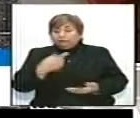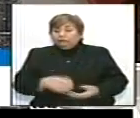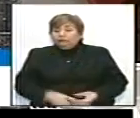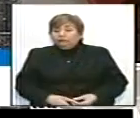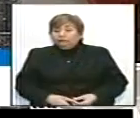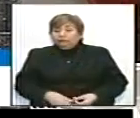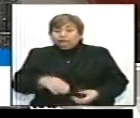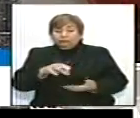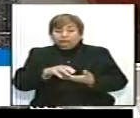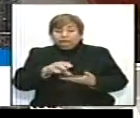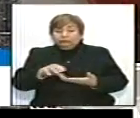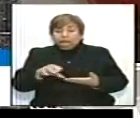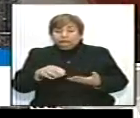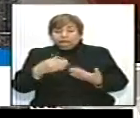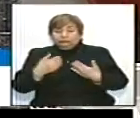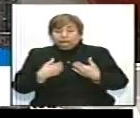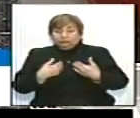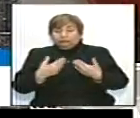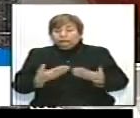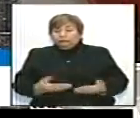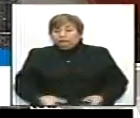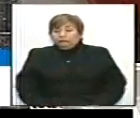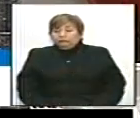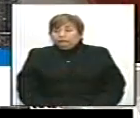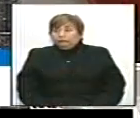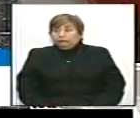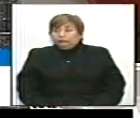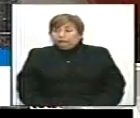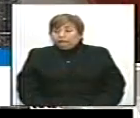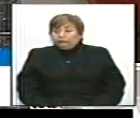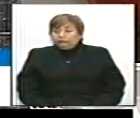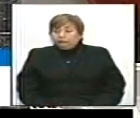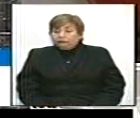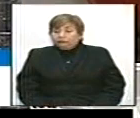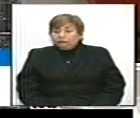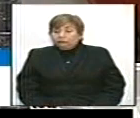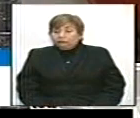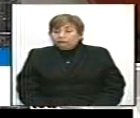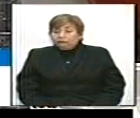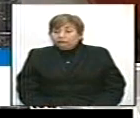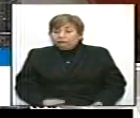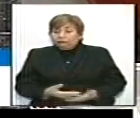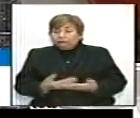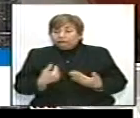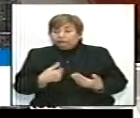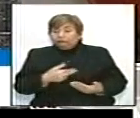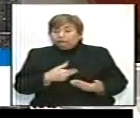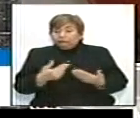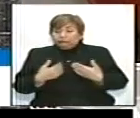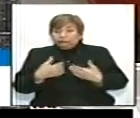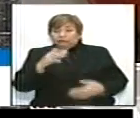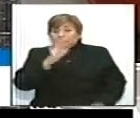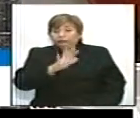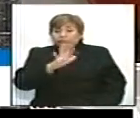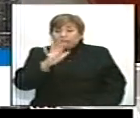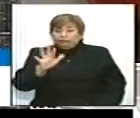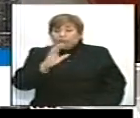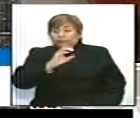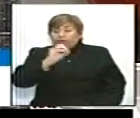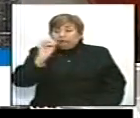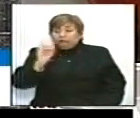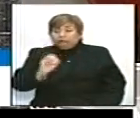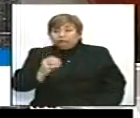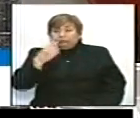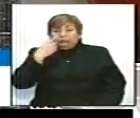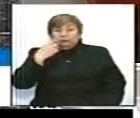la población de estudiantes que tenemos dentro del COAR, ¿no? Nosotros actualmente tenemos un 55% de estudiantes